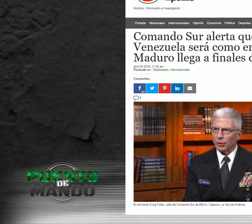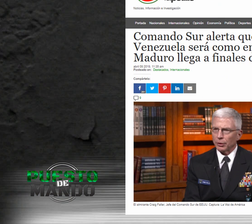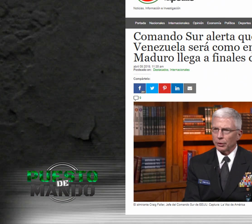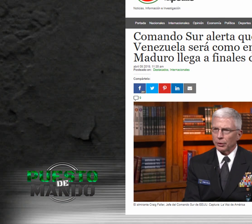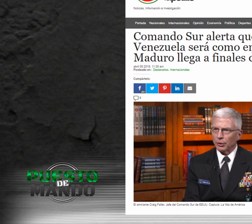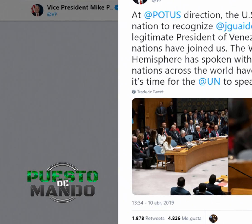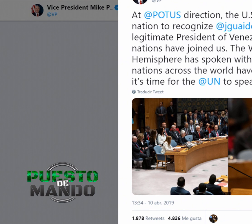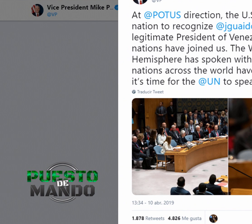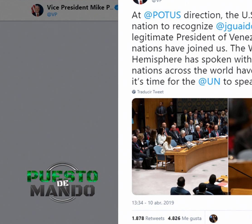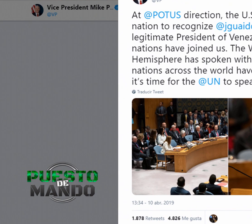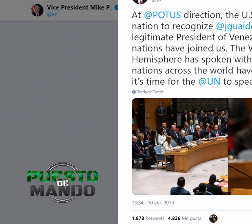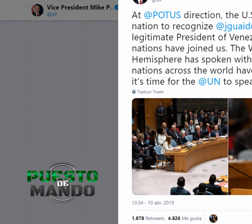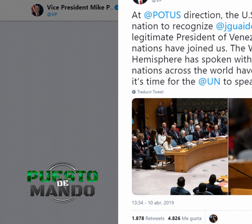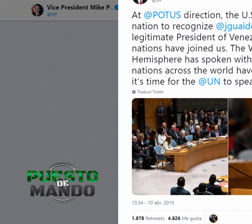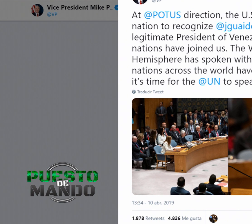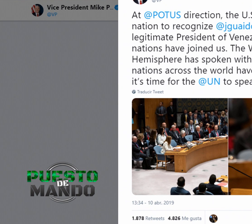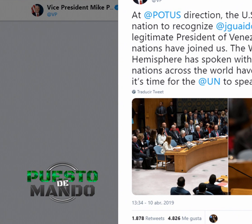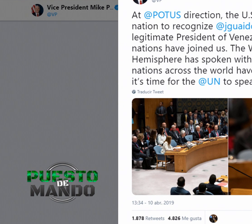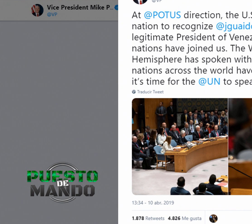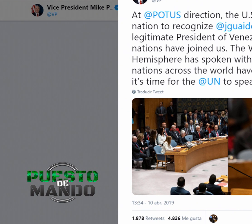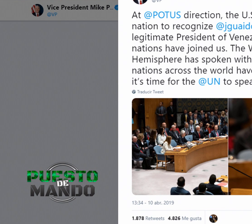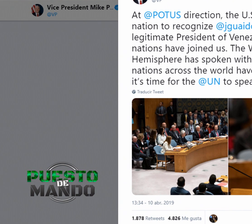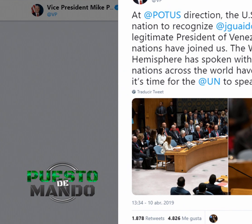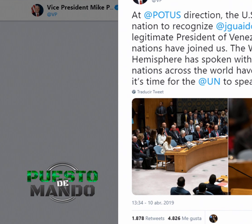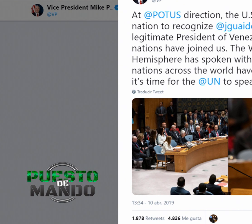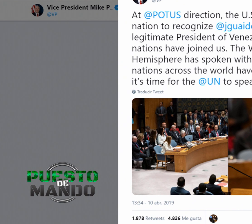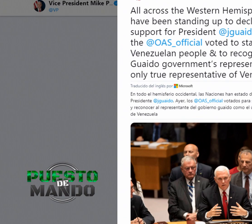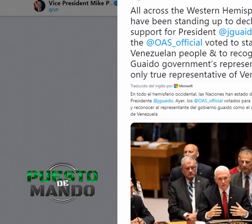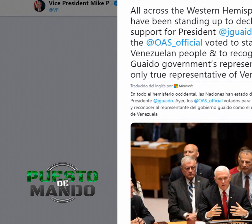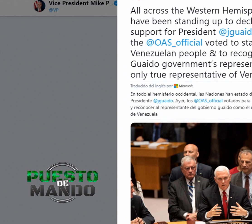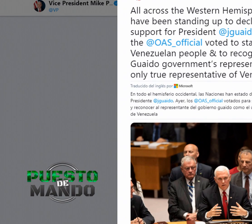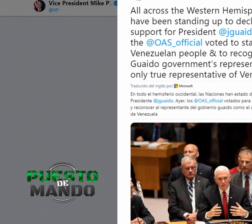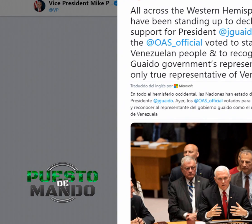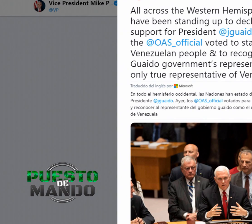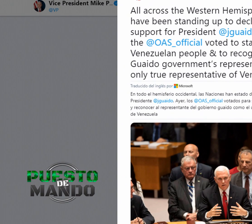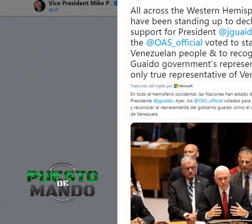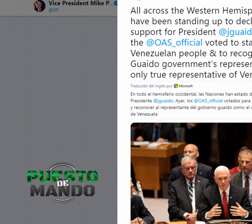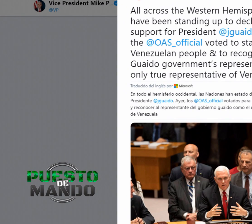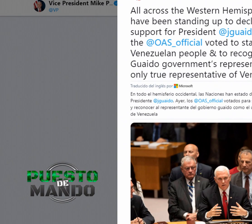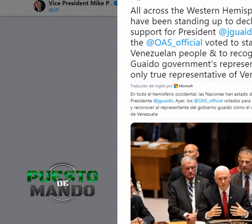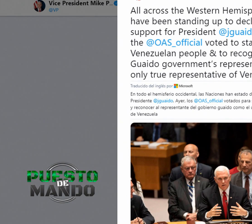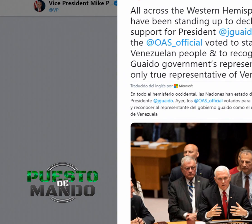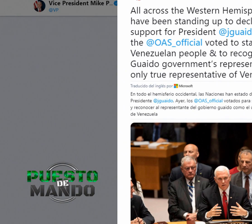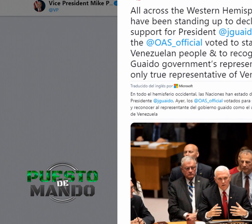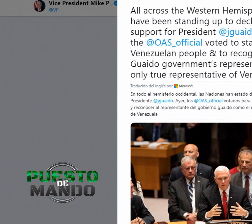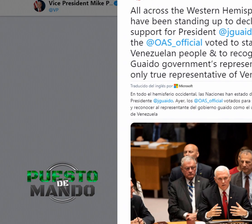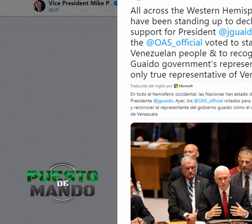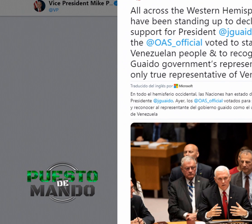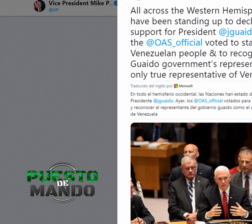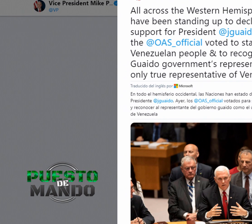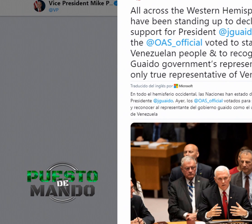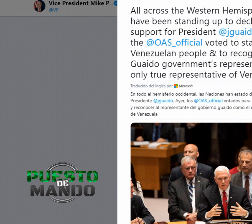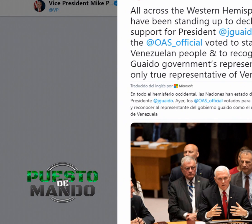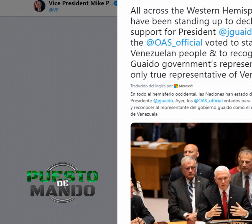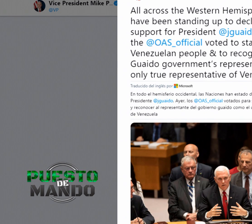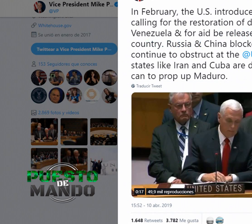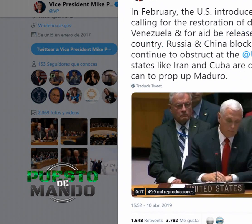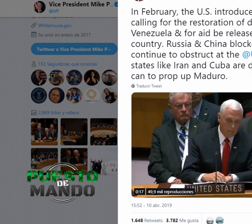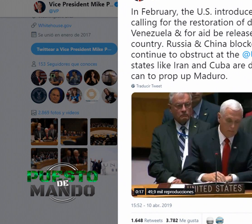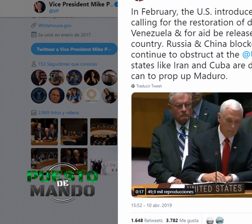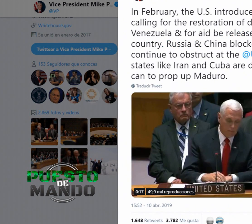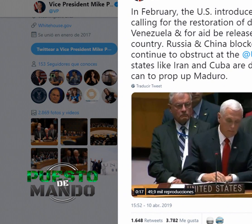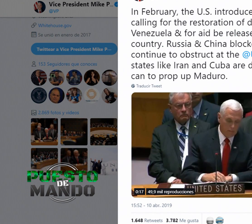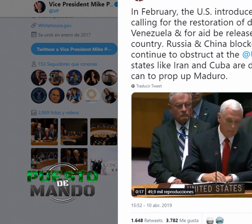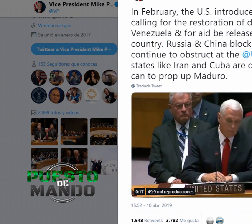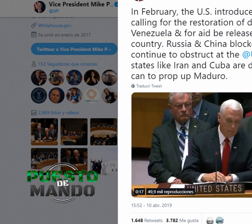tenía que regresar a Venezuela, que debía regresar a Venezuela, que está usurpando un lugar. Y